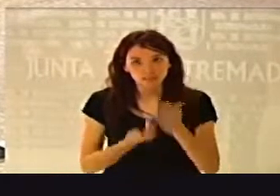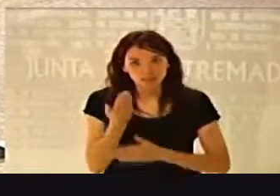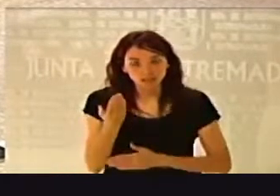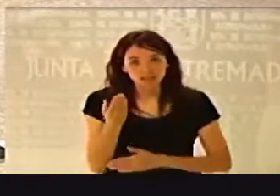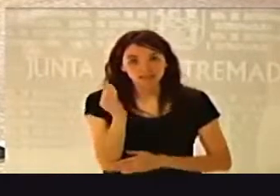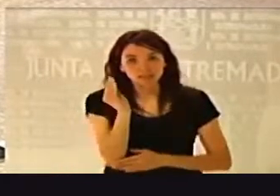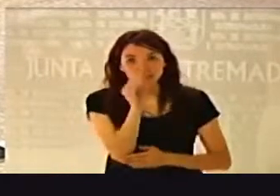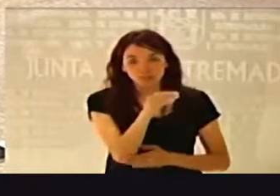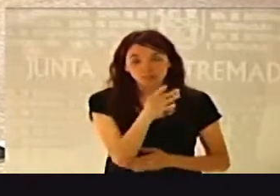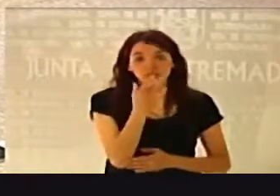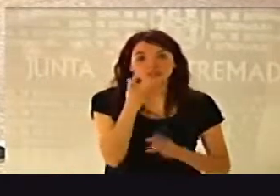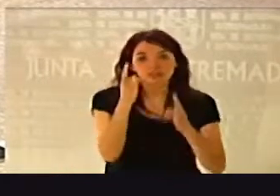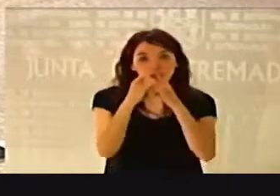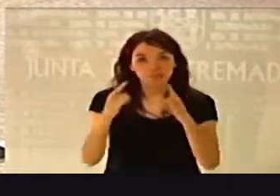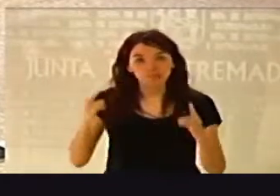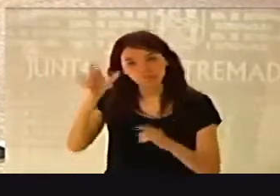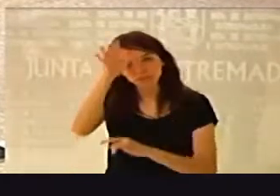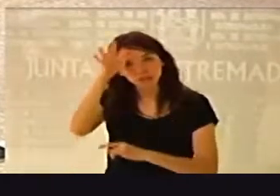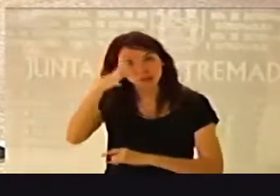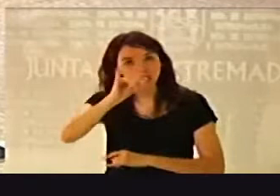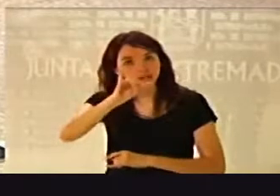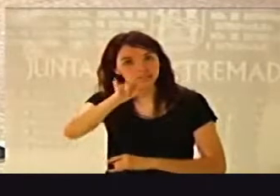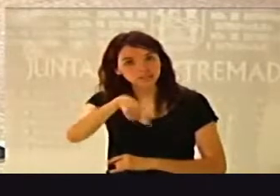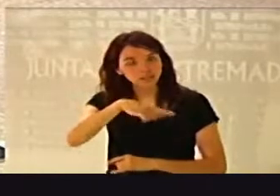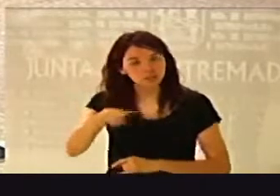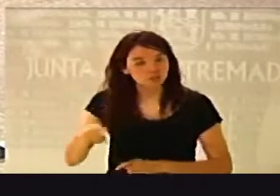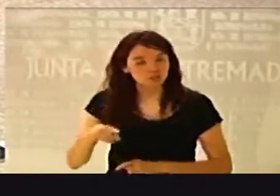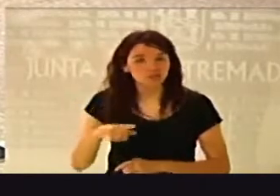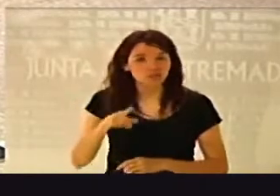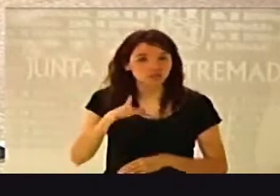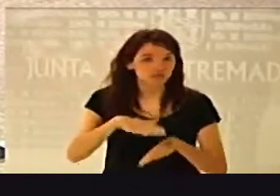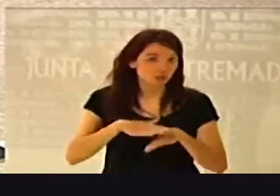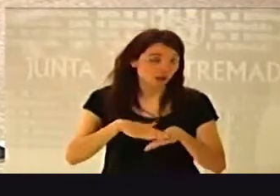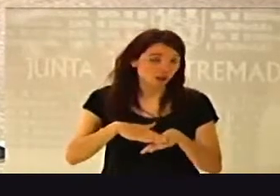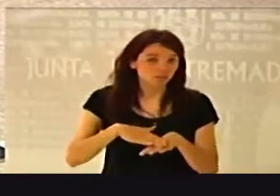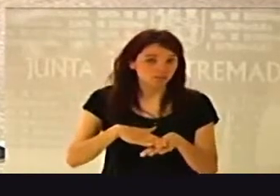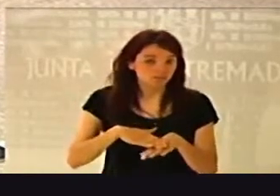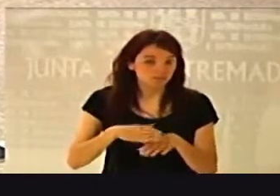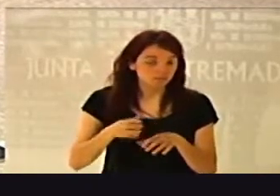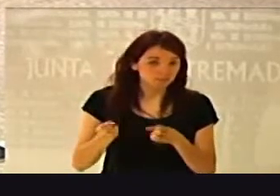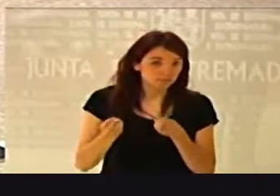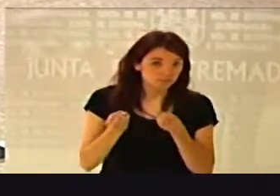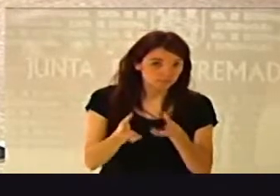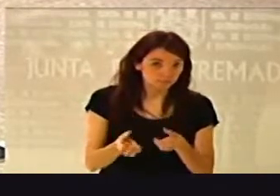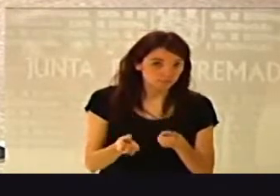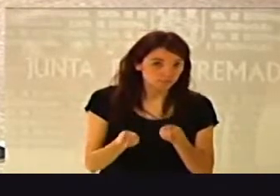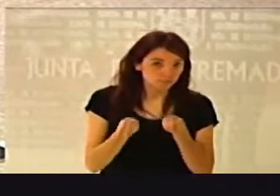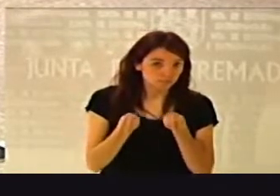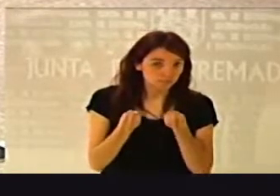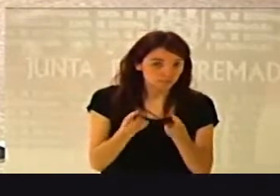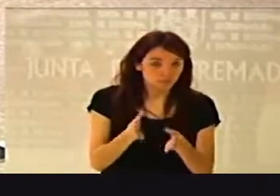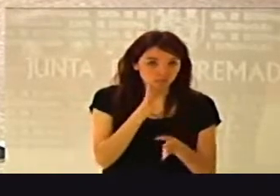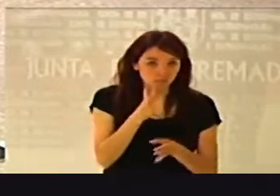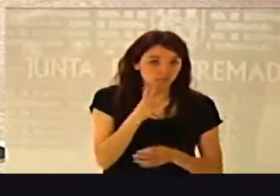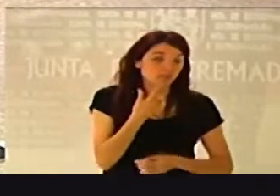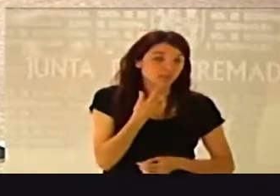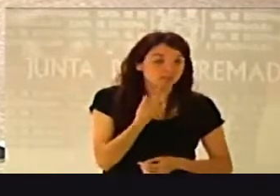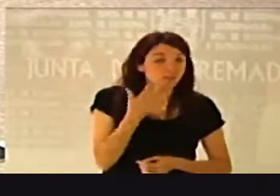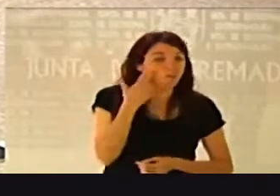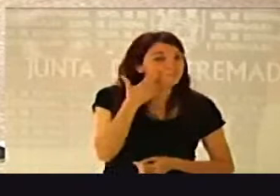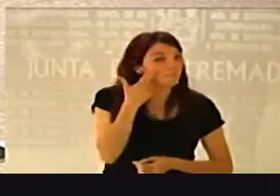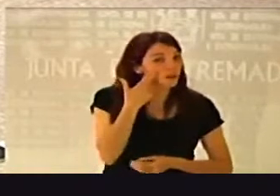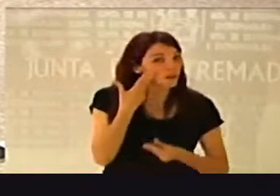de refuerzo estival, sobre todo un poco para facilitar eso que había dicho el presidente de la Junta, de